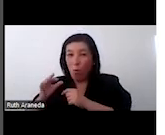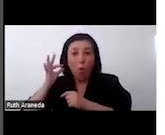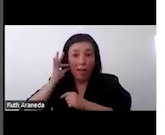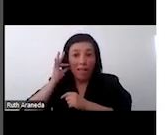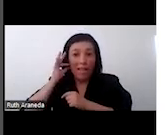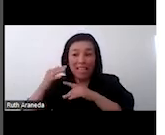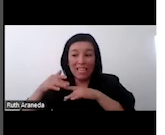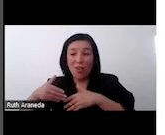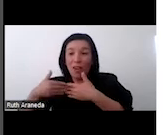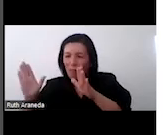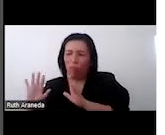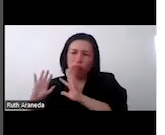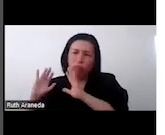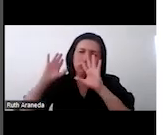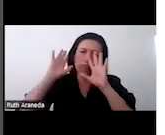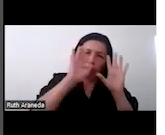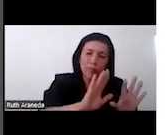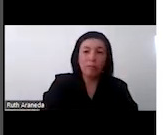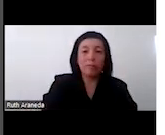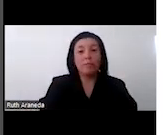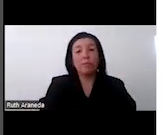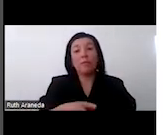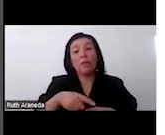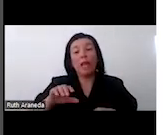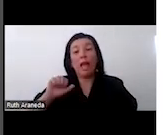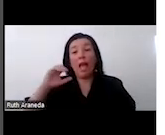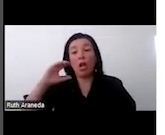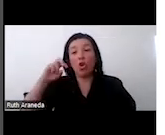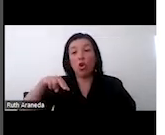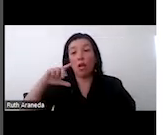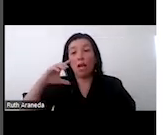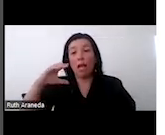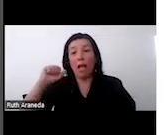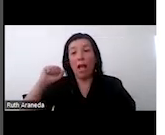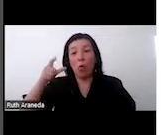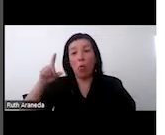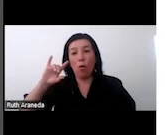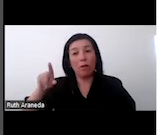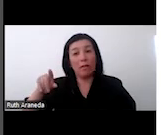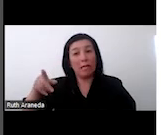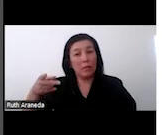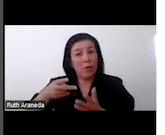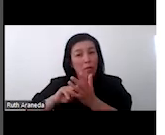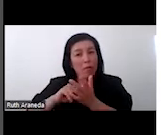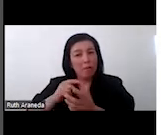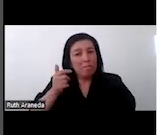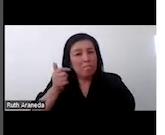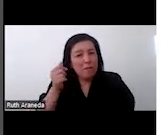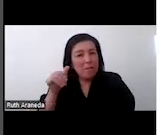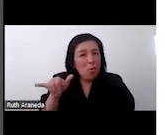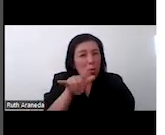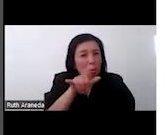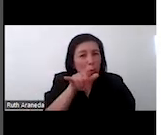Libres. En el caso de la Concagua, las problemáticas y hechos son casi iguales los que existían